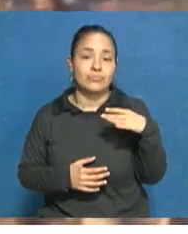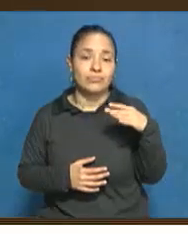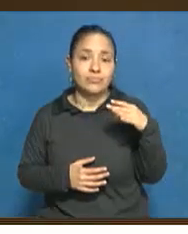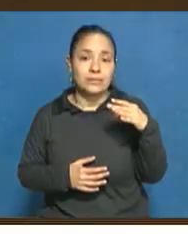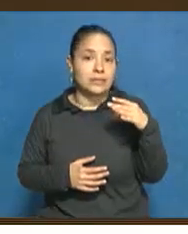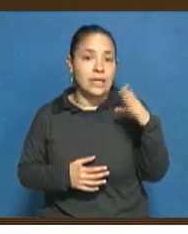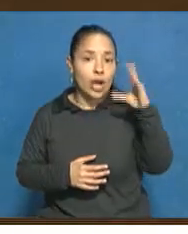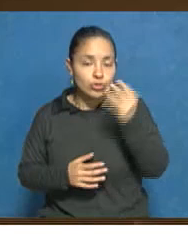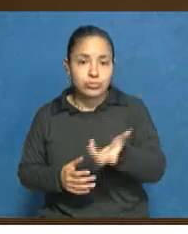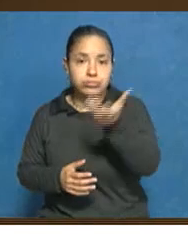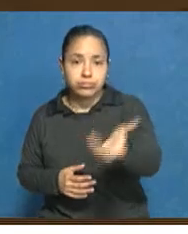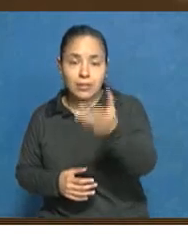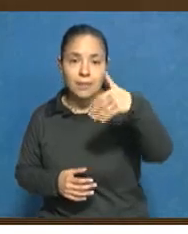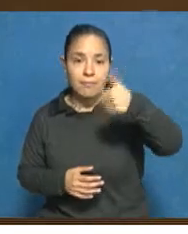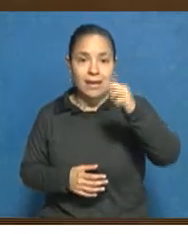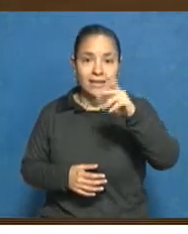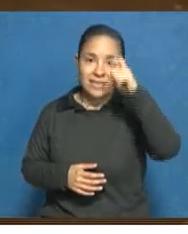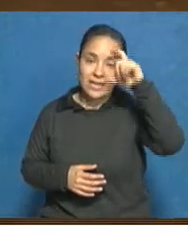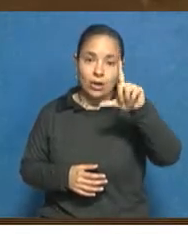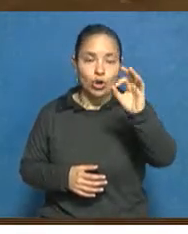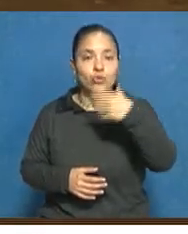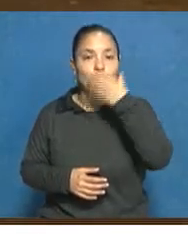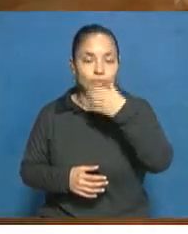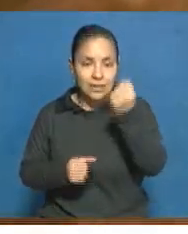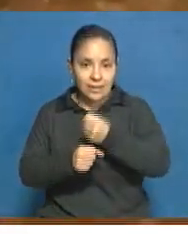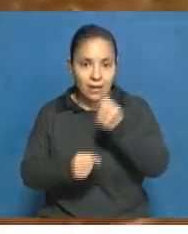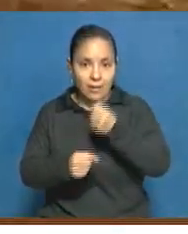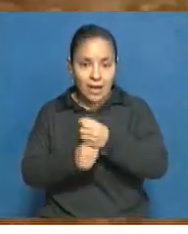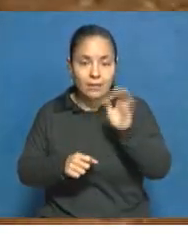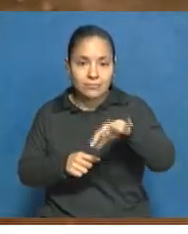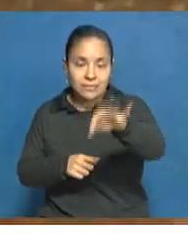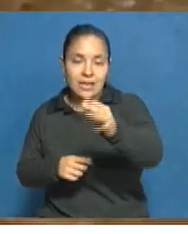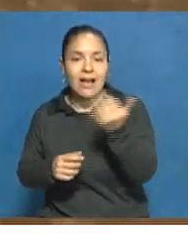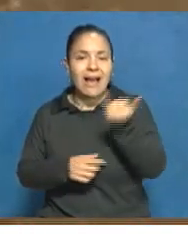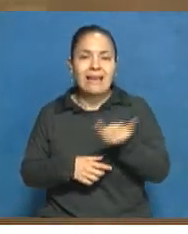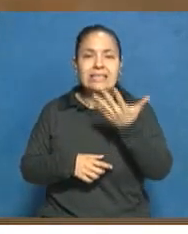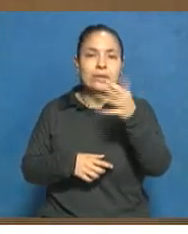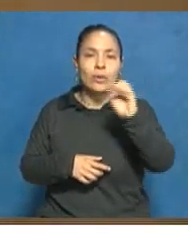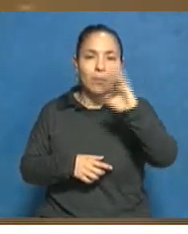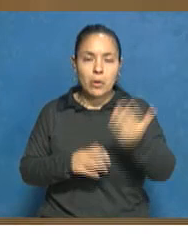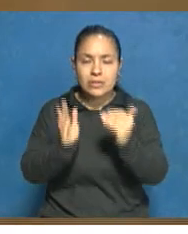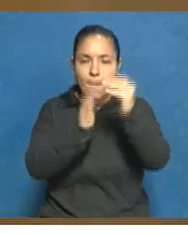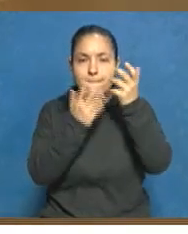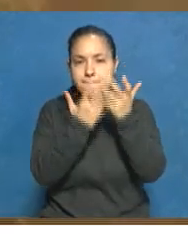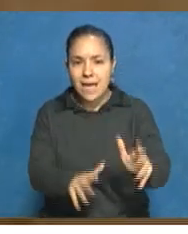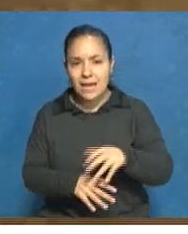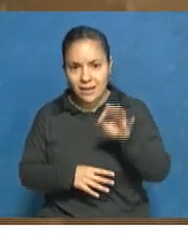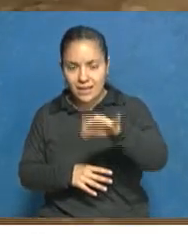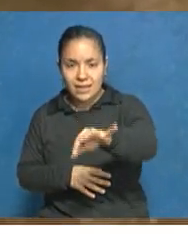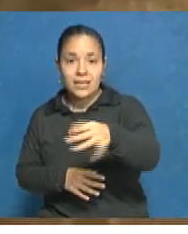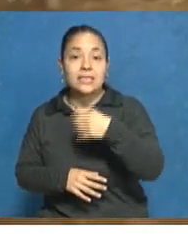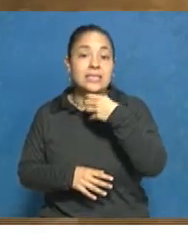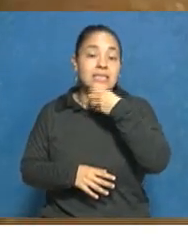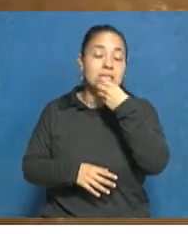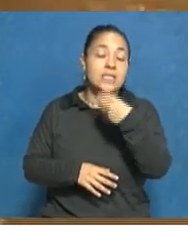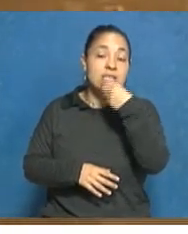tiempo marcelo vicente es un productor de tunuyán aseguran que ya tienen un 50 por ciento de pérdidas en las plantaciones de ciruela y